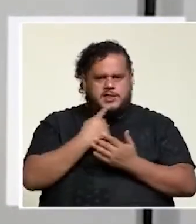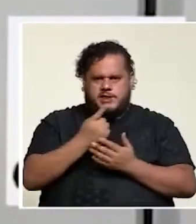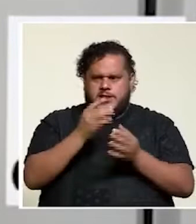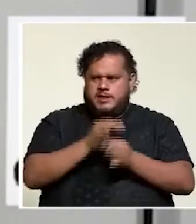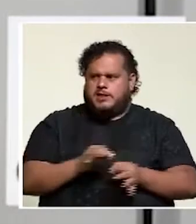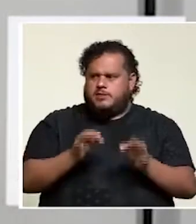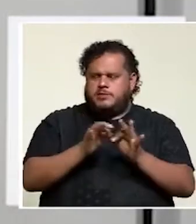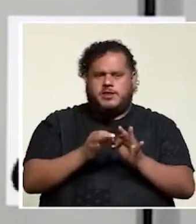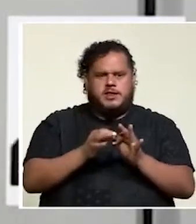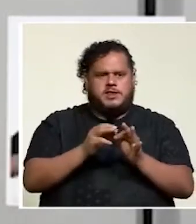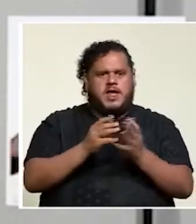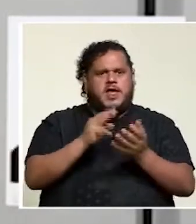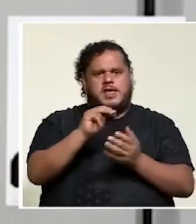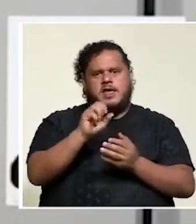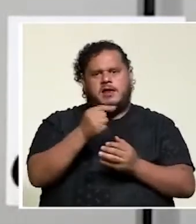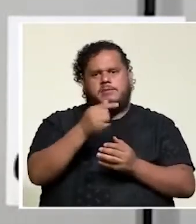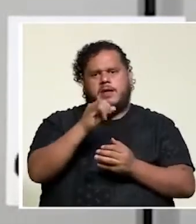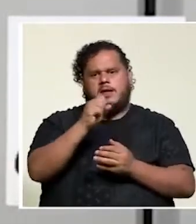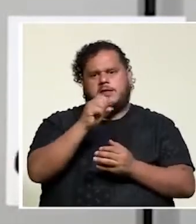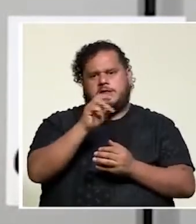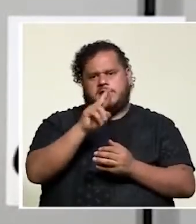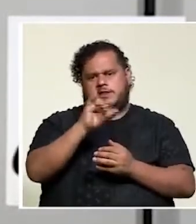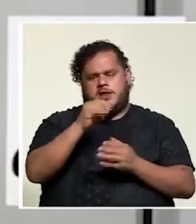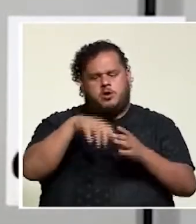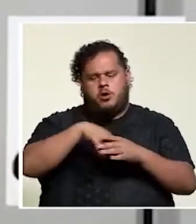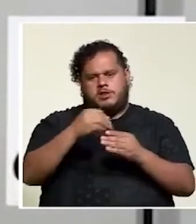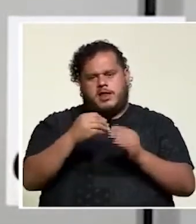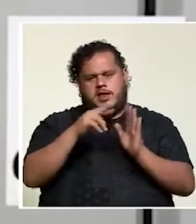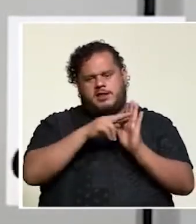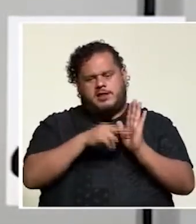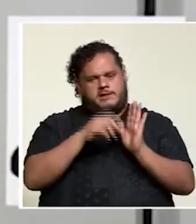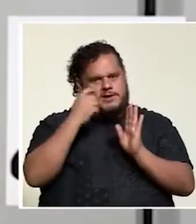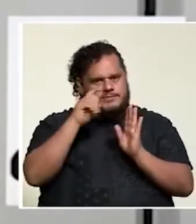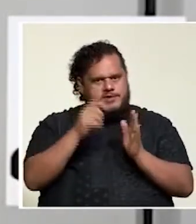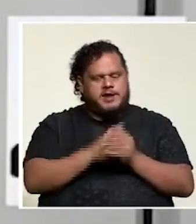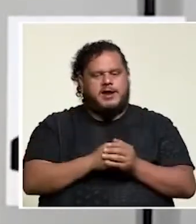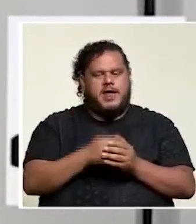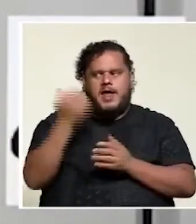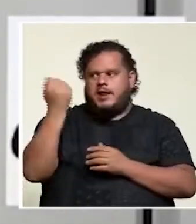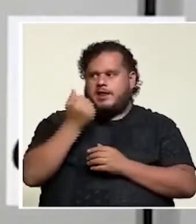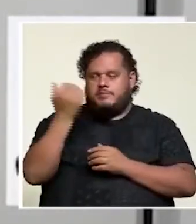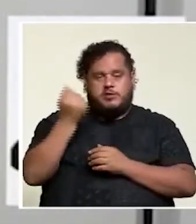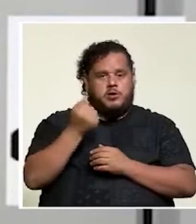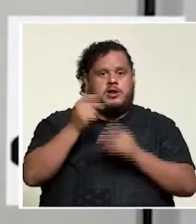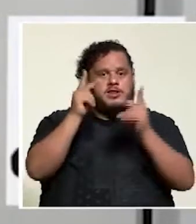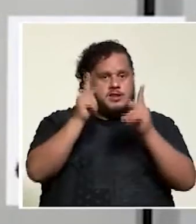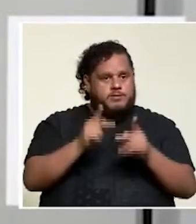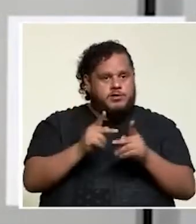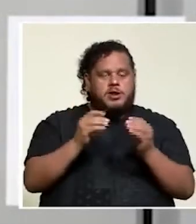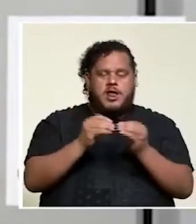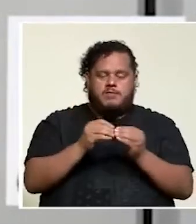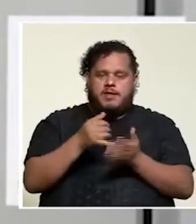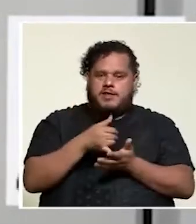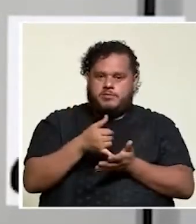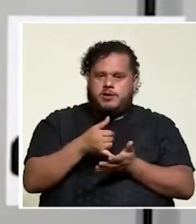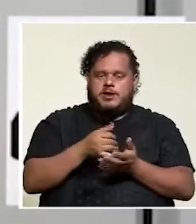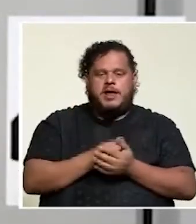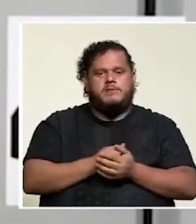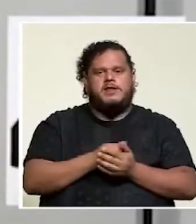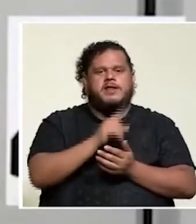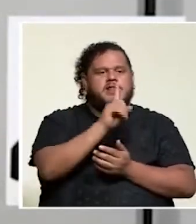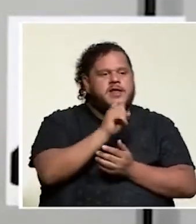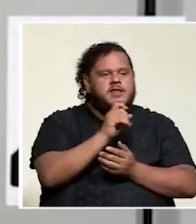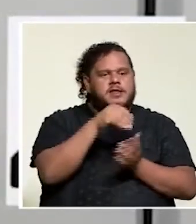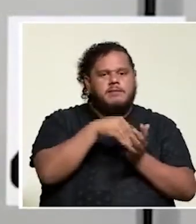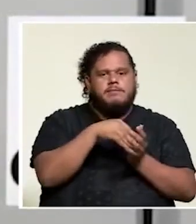importante que el magisterio salga de esta regla fiscal. Las pensiones de las personas más vulnerables, de